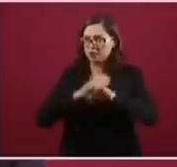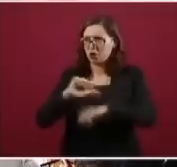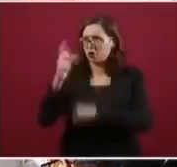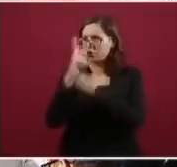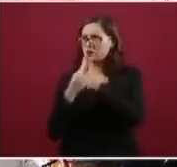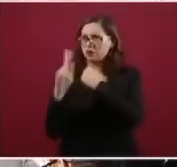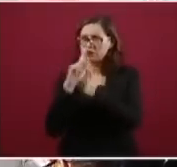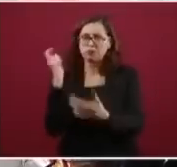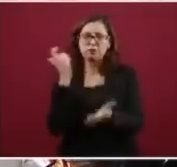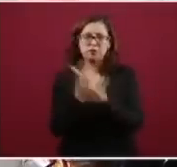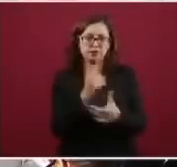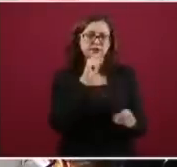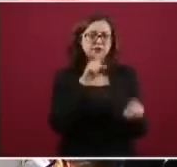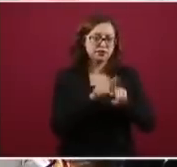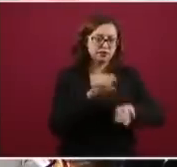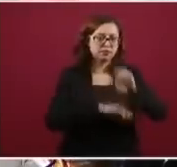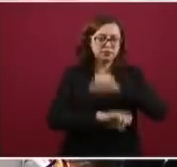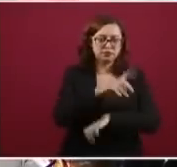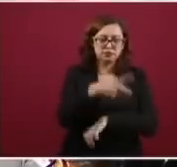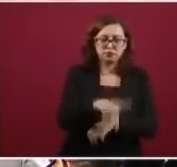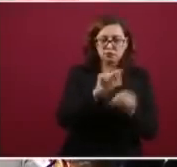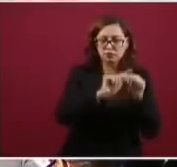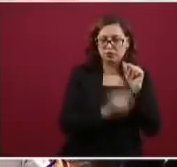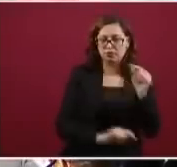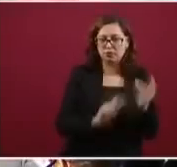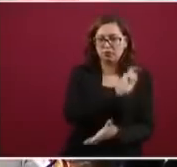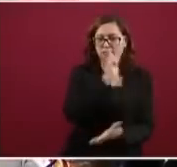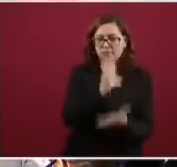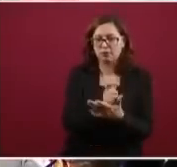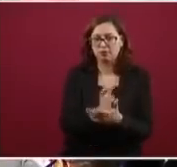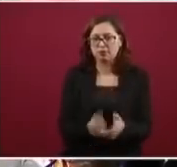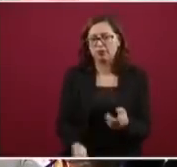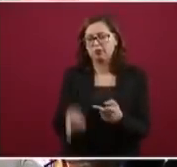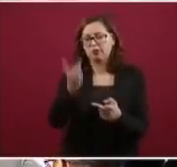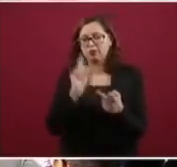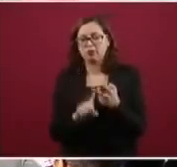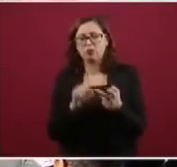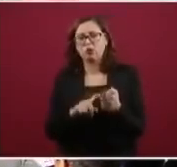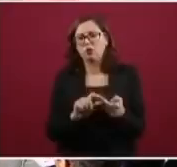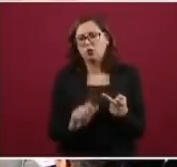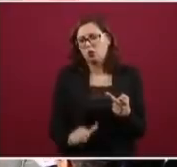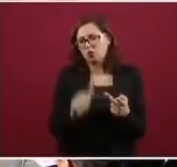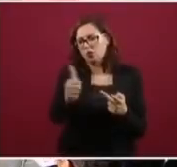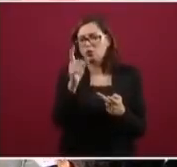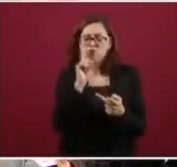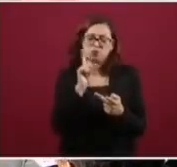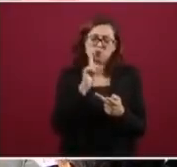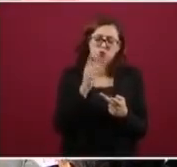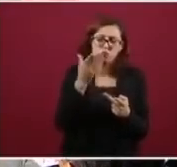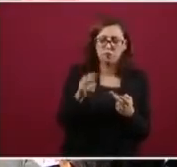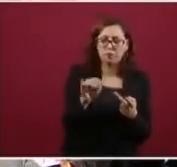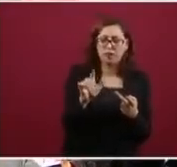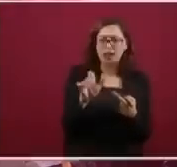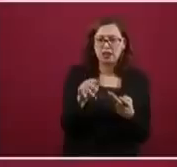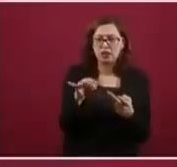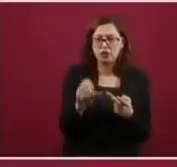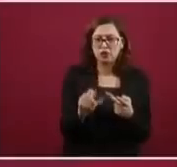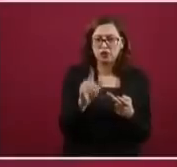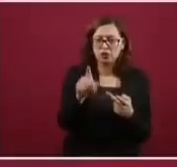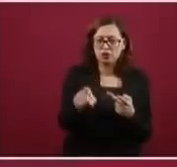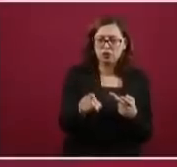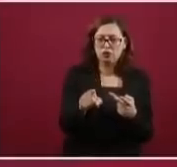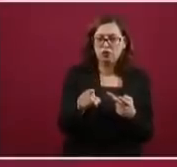mexicanas para eso me llevan al segundo punto de la de la reportera planteado por la reportera de milenio